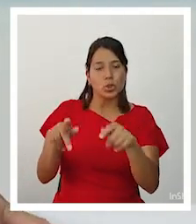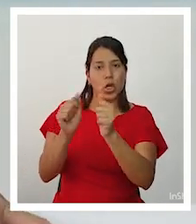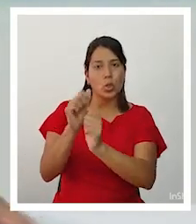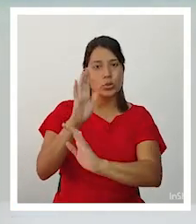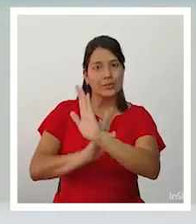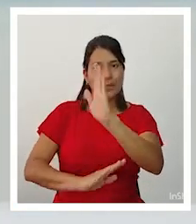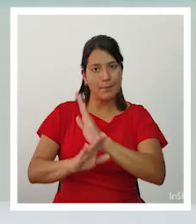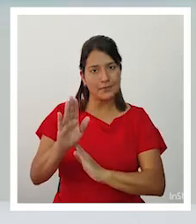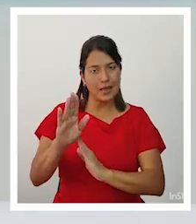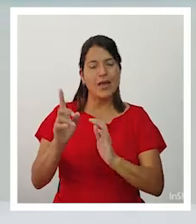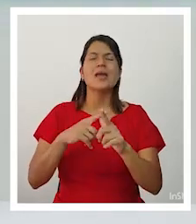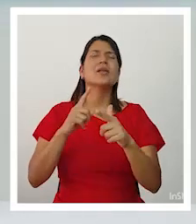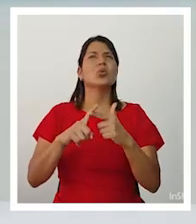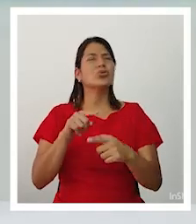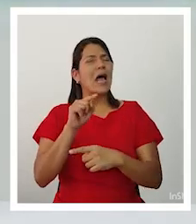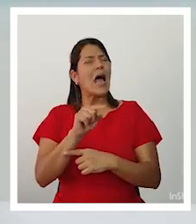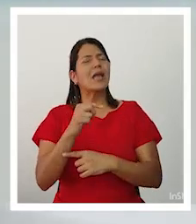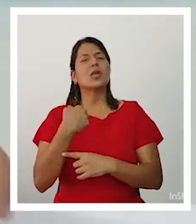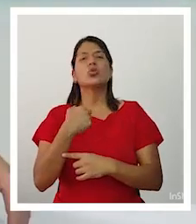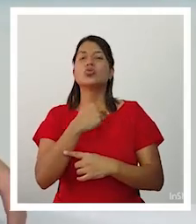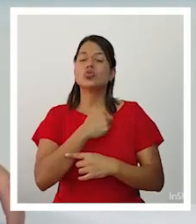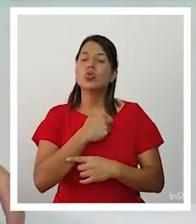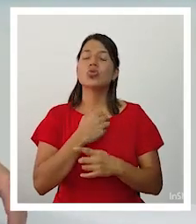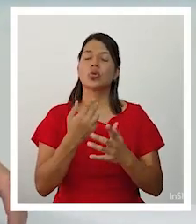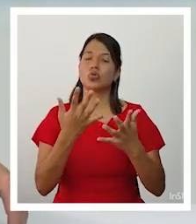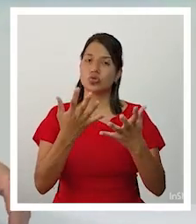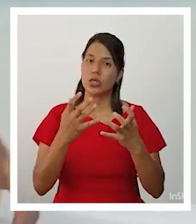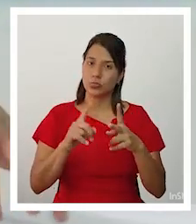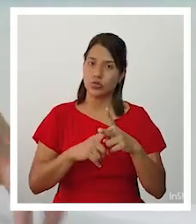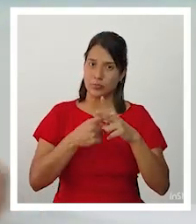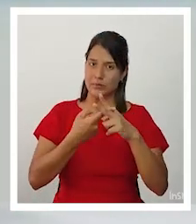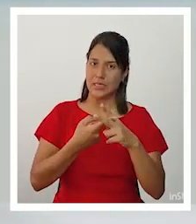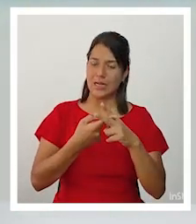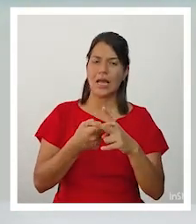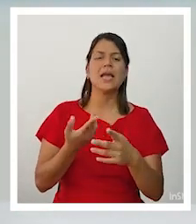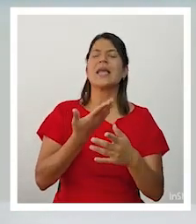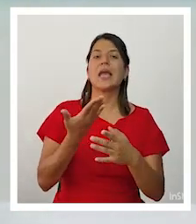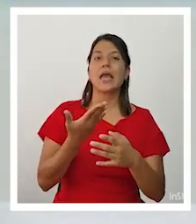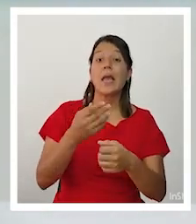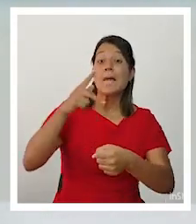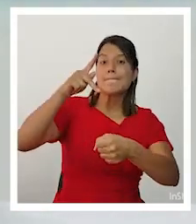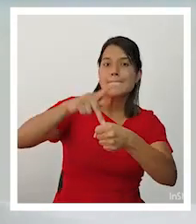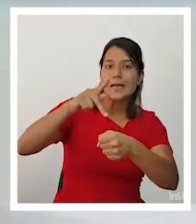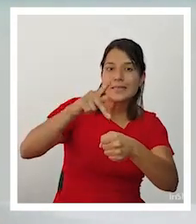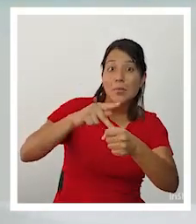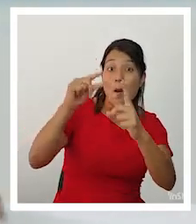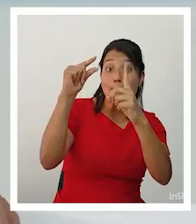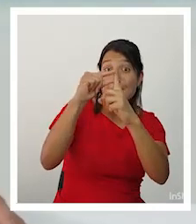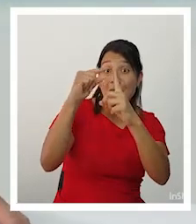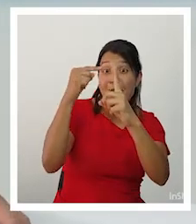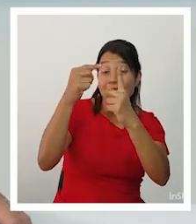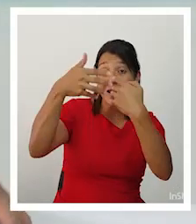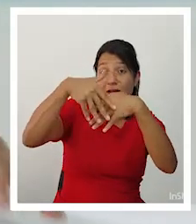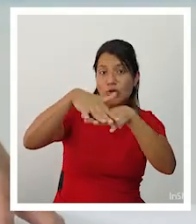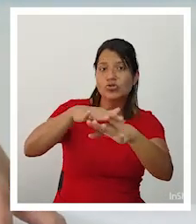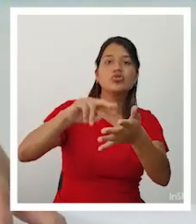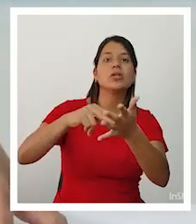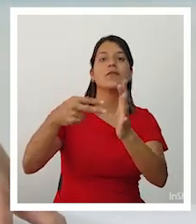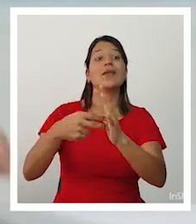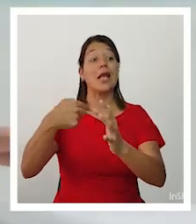de ahí es donde nosotros partimos, en donde la participación y la palabra inclusión es yo